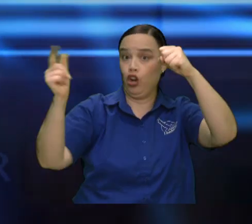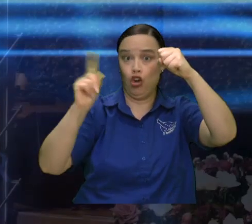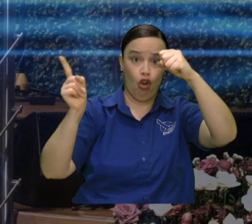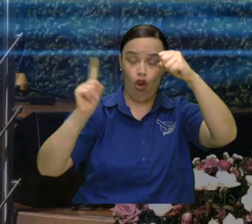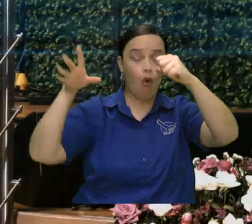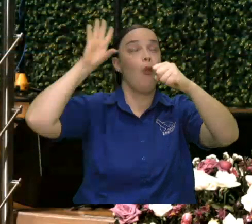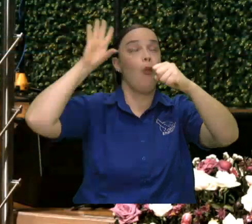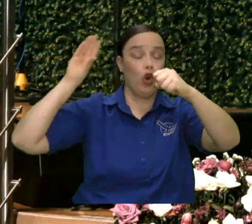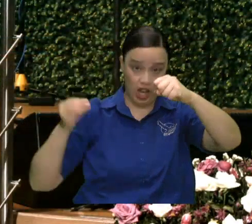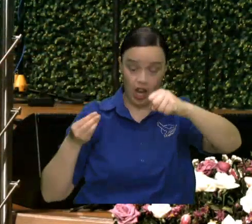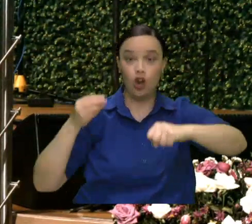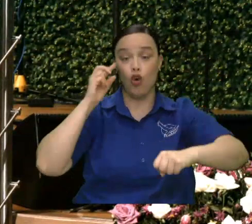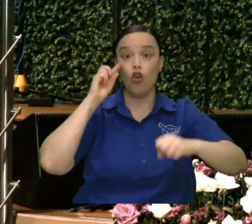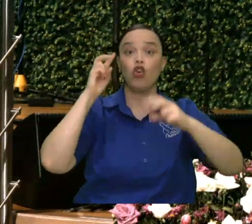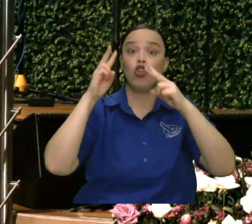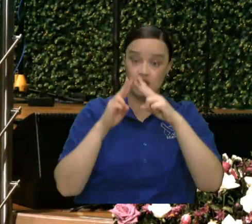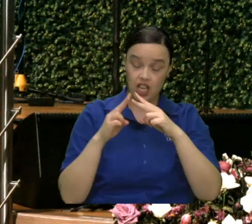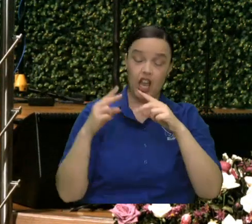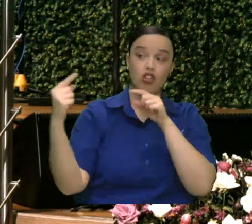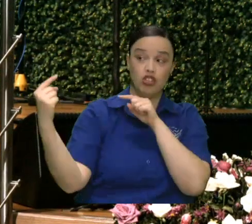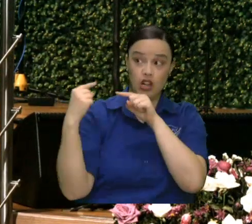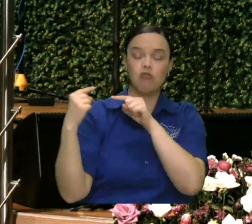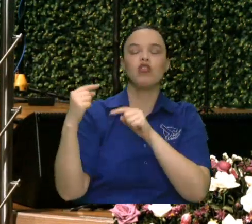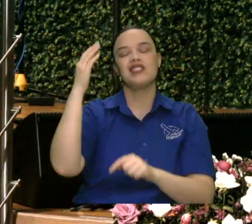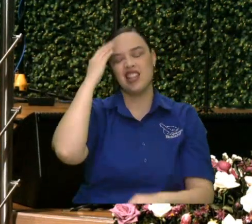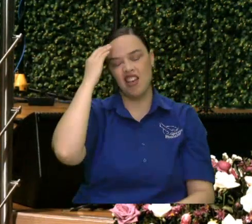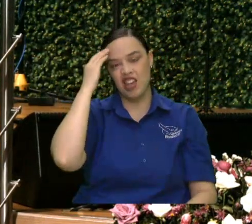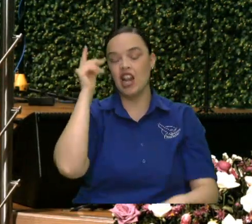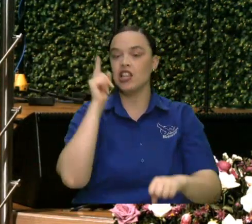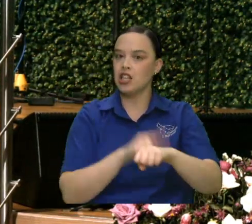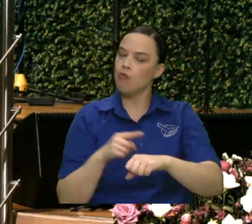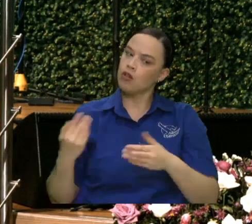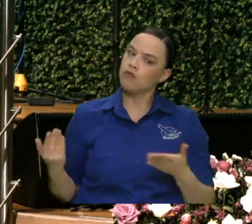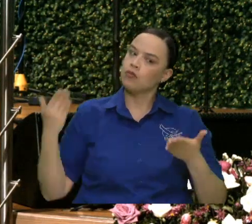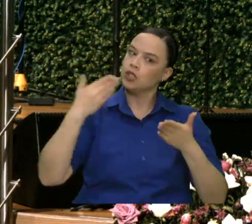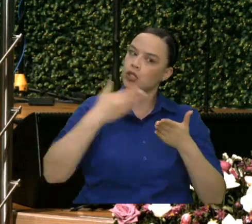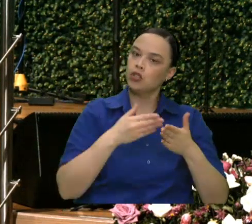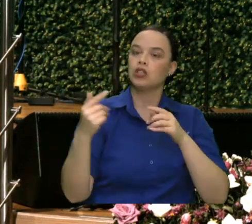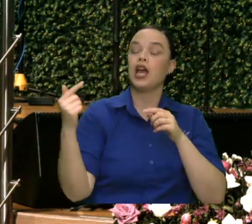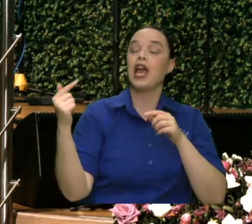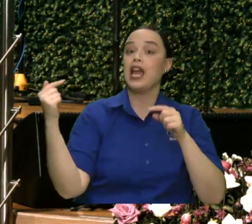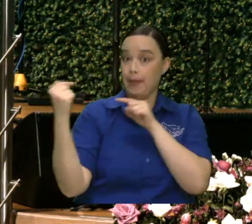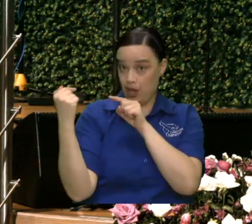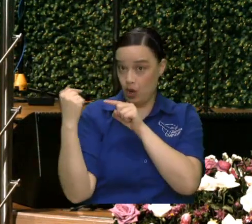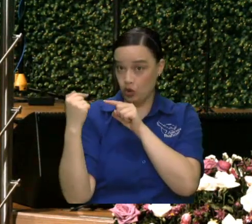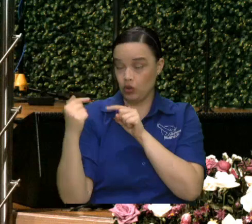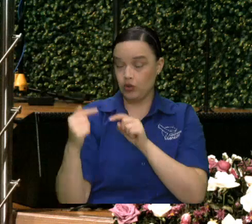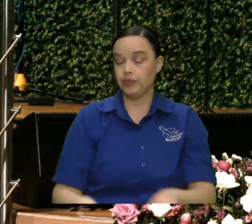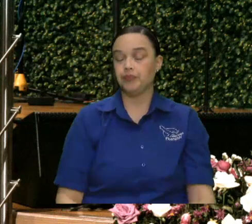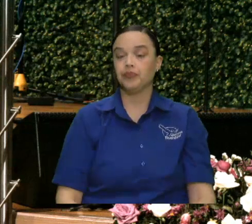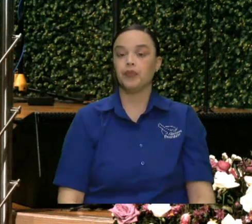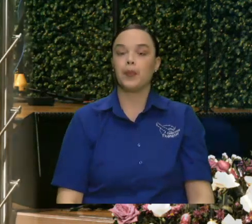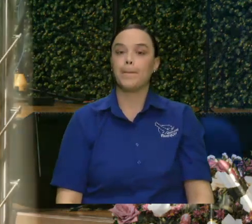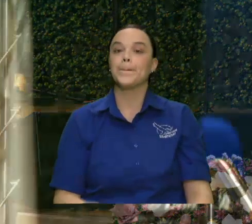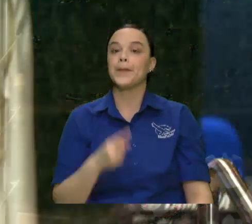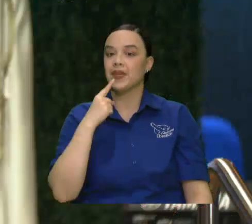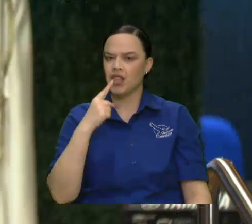sabía en qué momento podían llegar por eso el hermano el castiga a su cuerpo dice la palabra